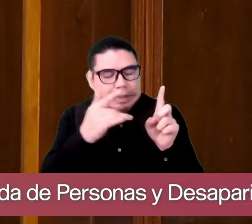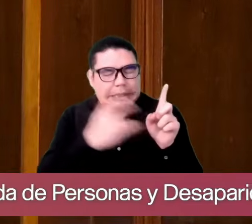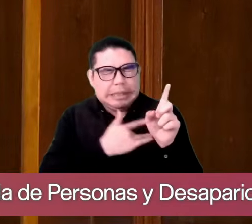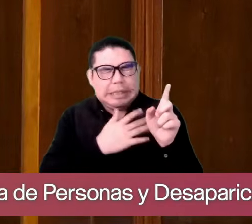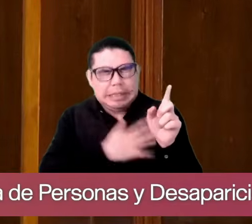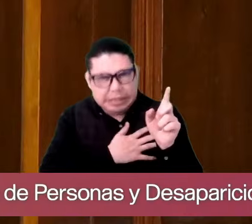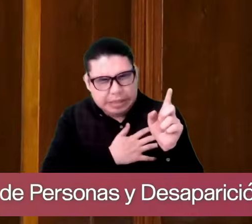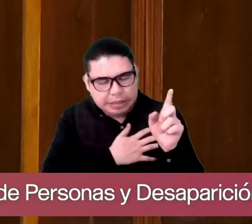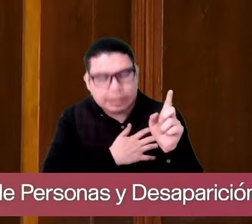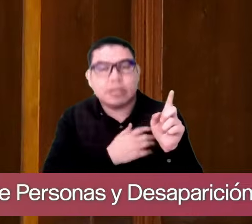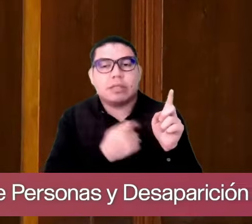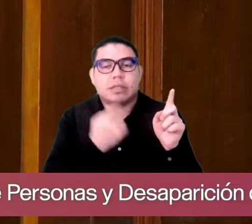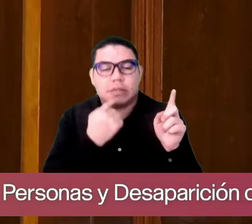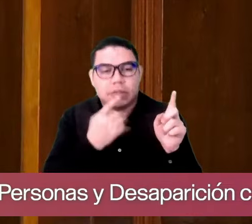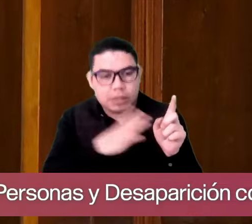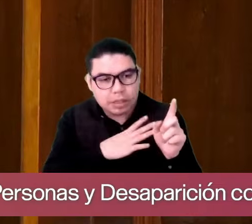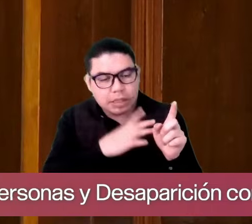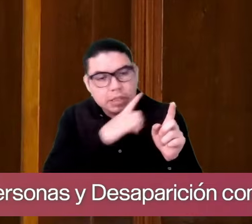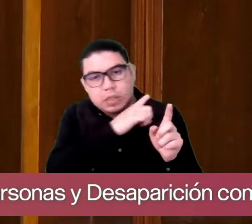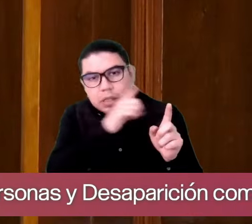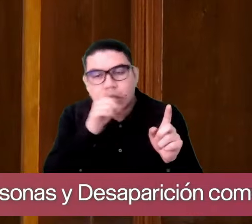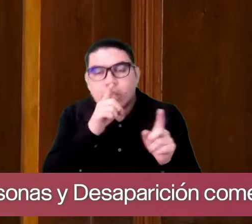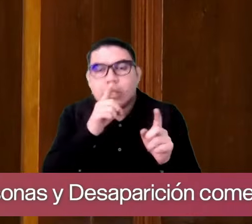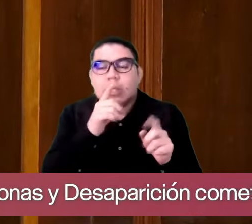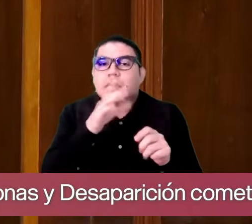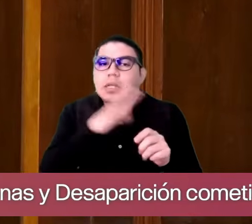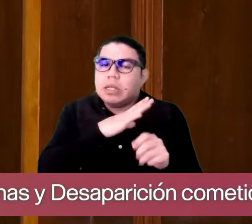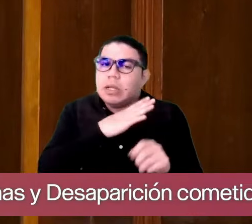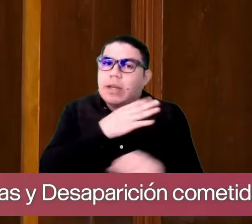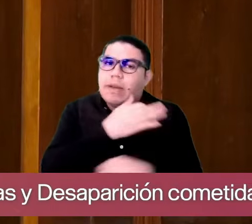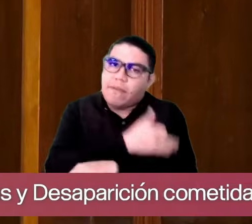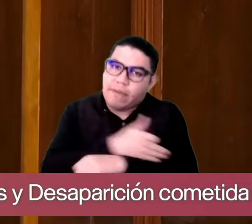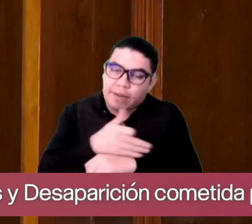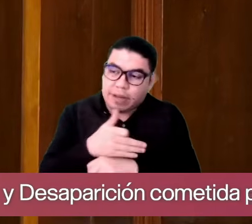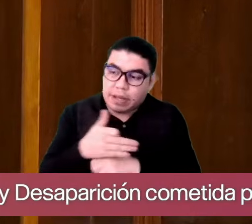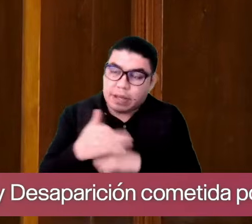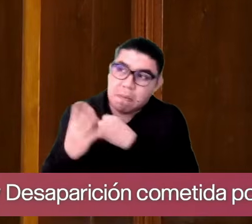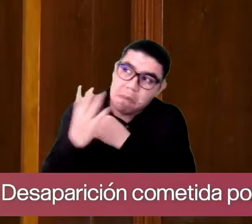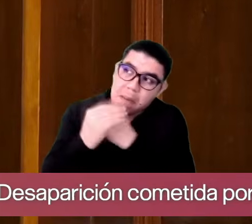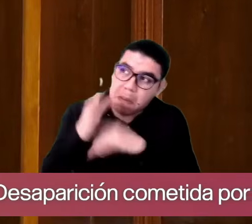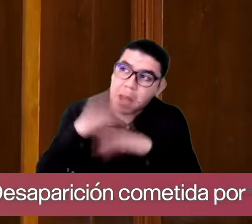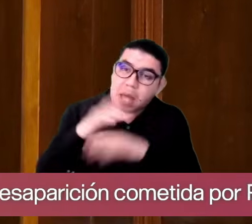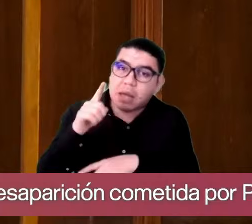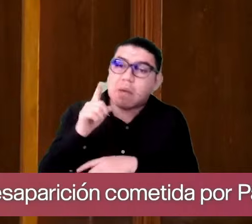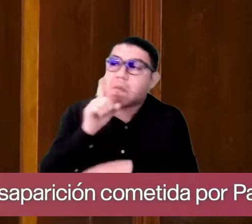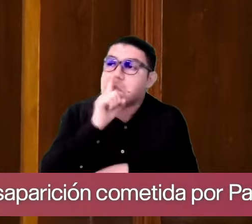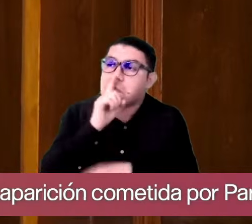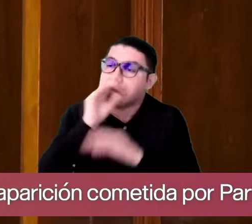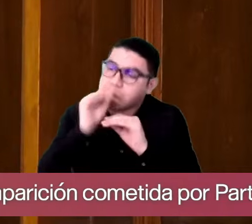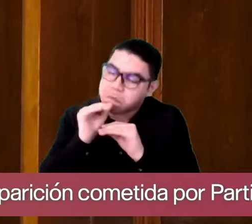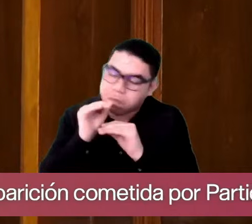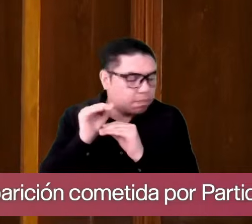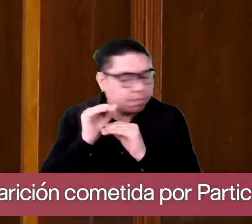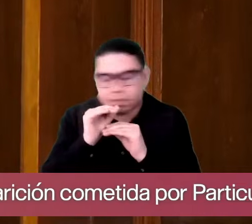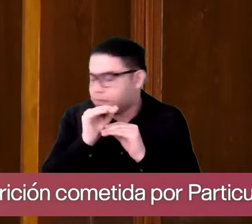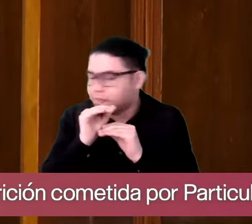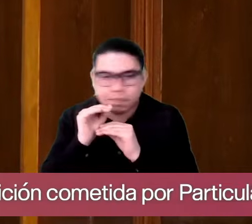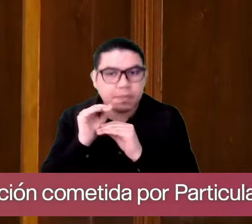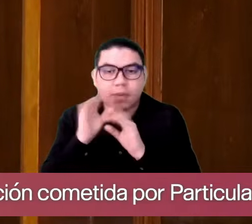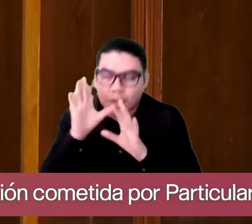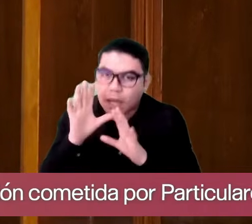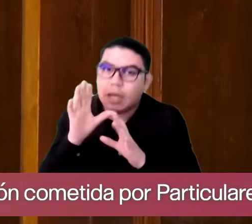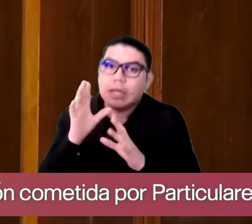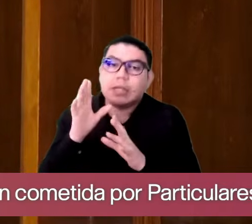rompe familias y que no admite más silencio. La ausencia de